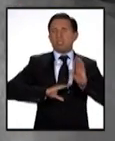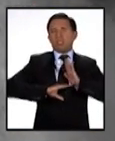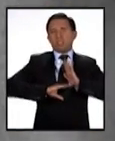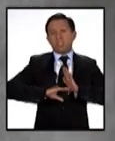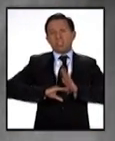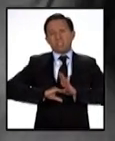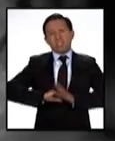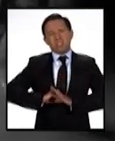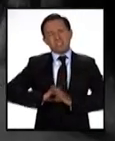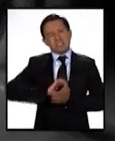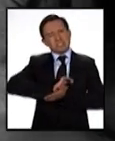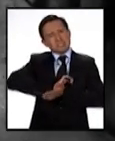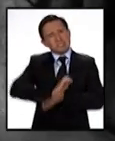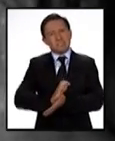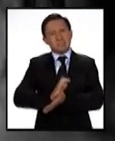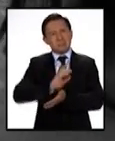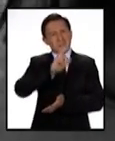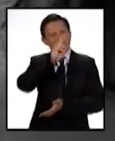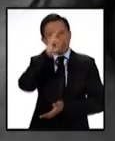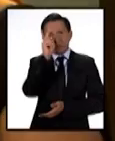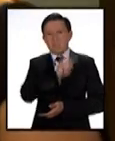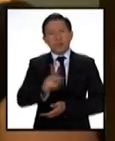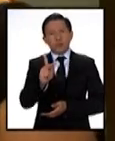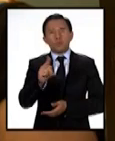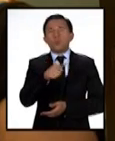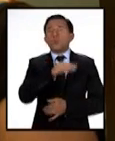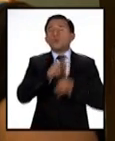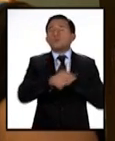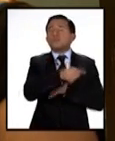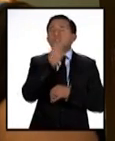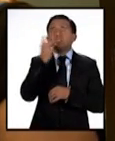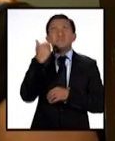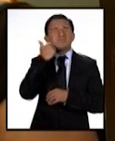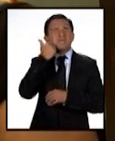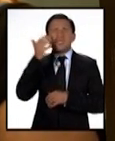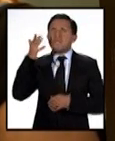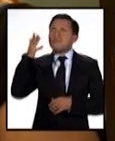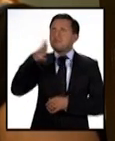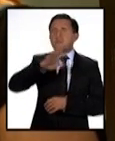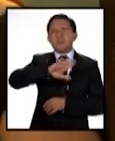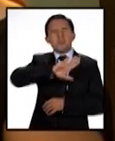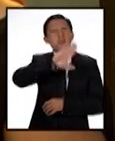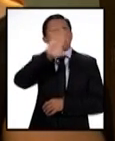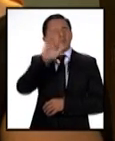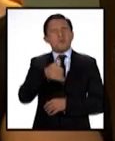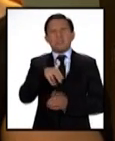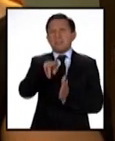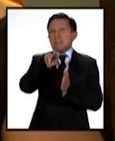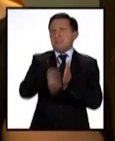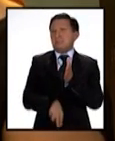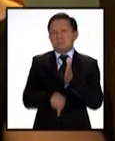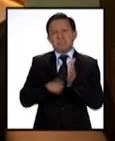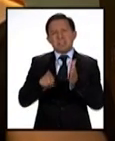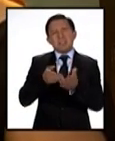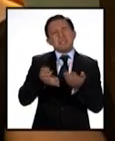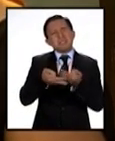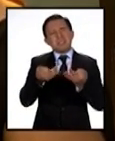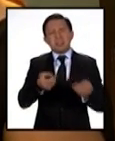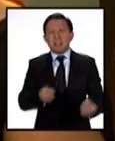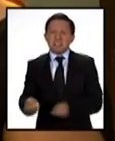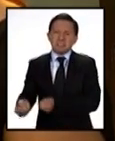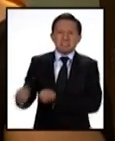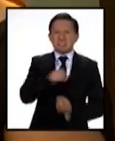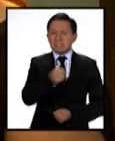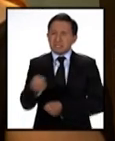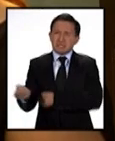él quería que cuando se muriera le echaran mucha tierra y que cuando él se encajara un cuchillo en el estómago,